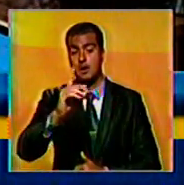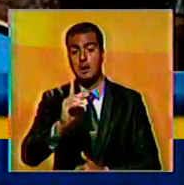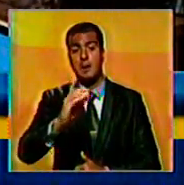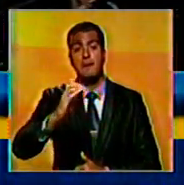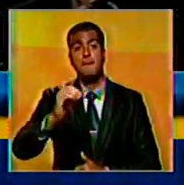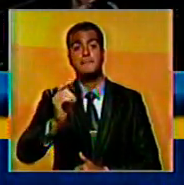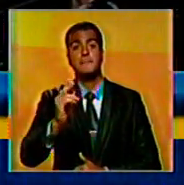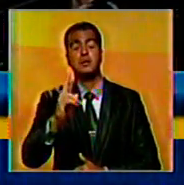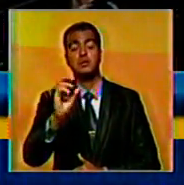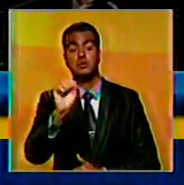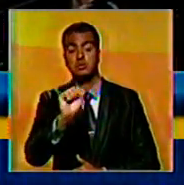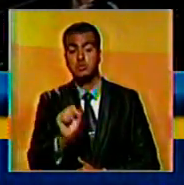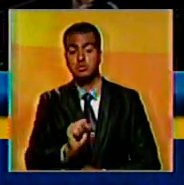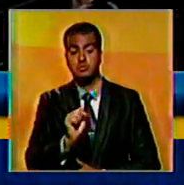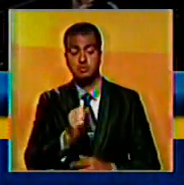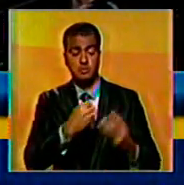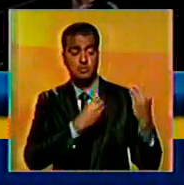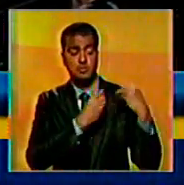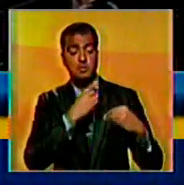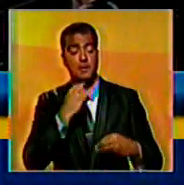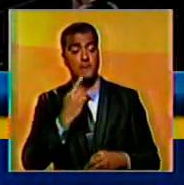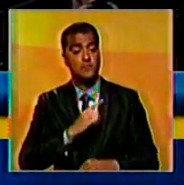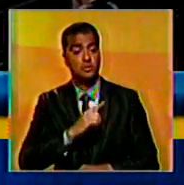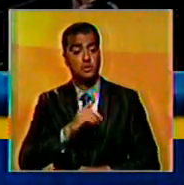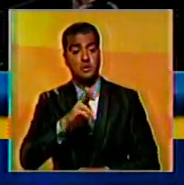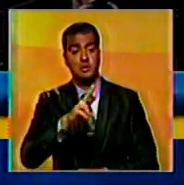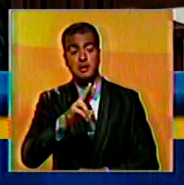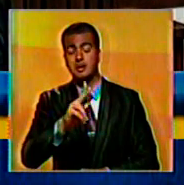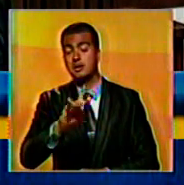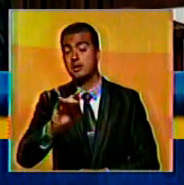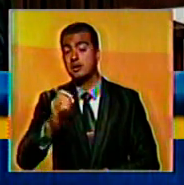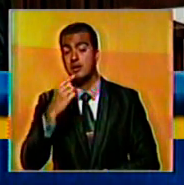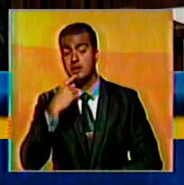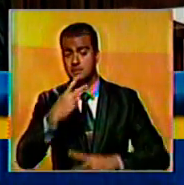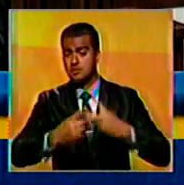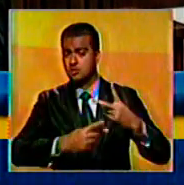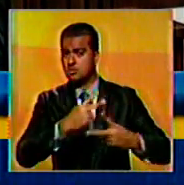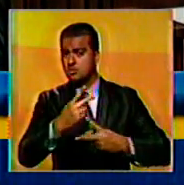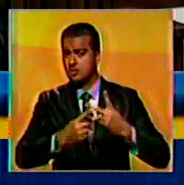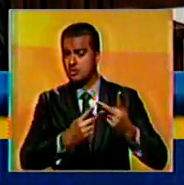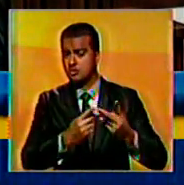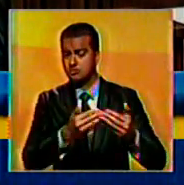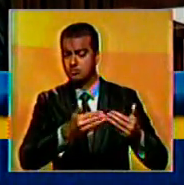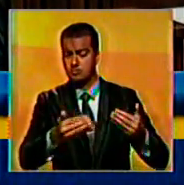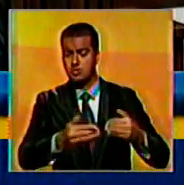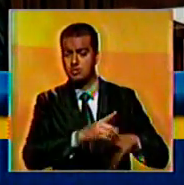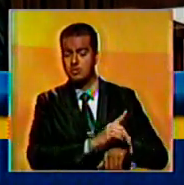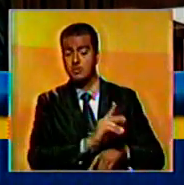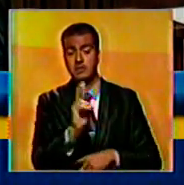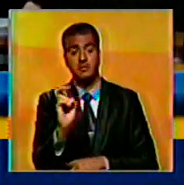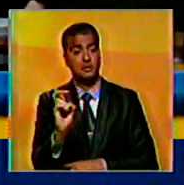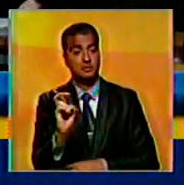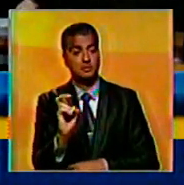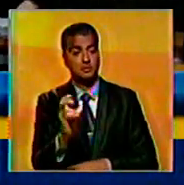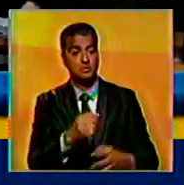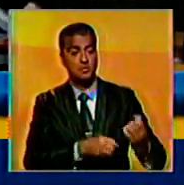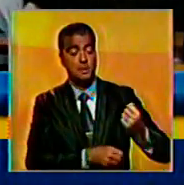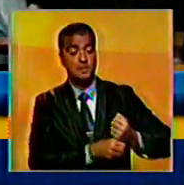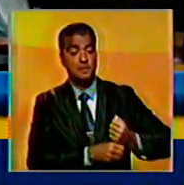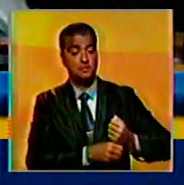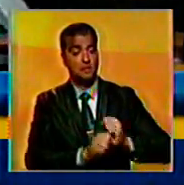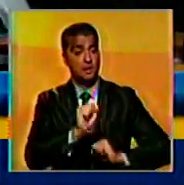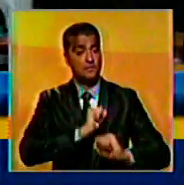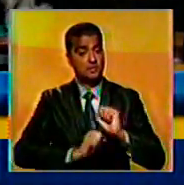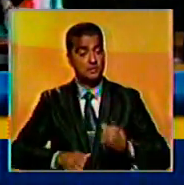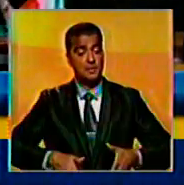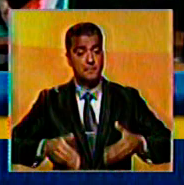Pistorius, acusado del asesinato de su novia Riva Steenkamp. El procedimiento fue postergado hasta el viernes, cuando se espera que la defensa